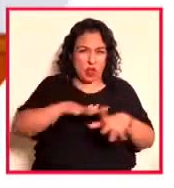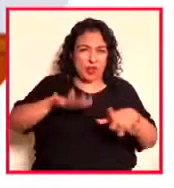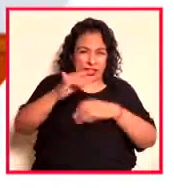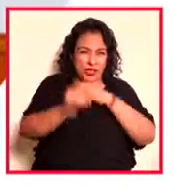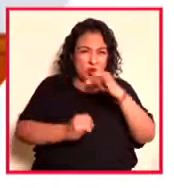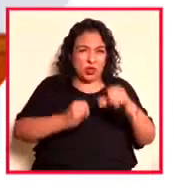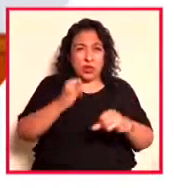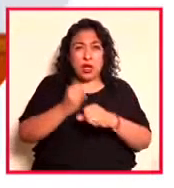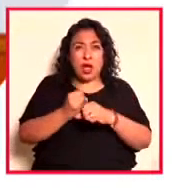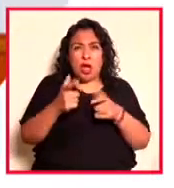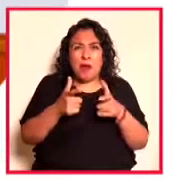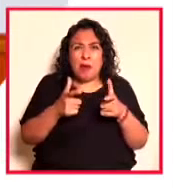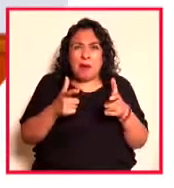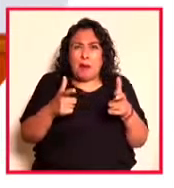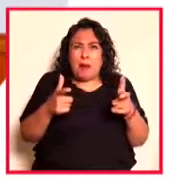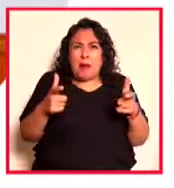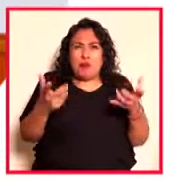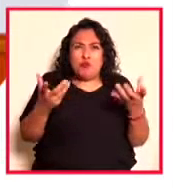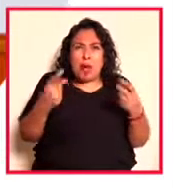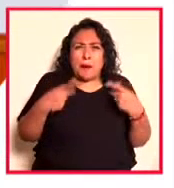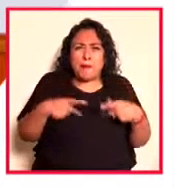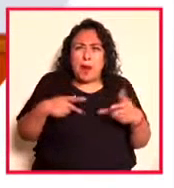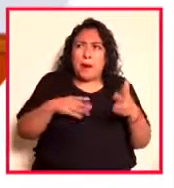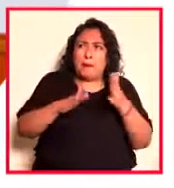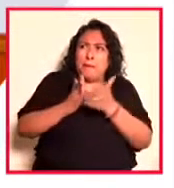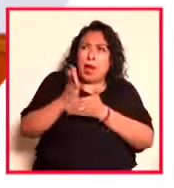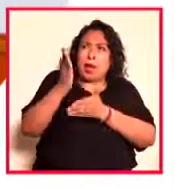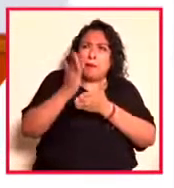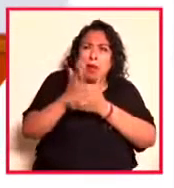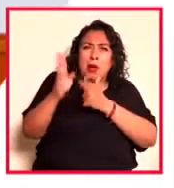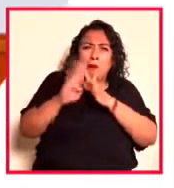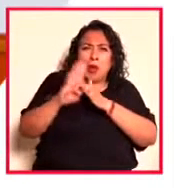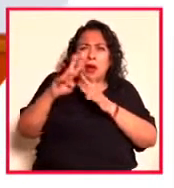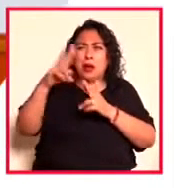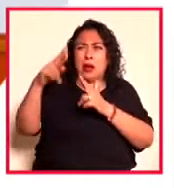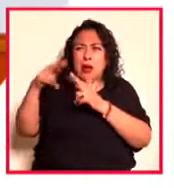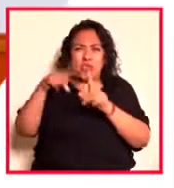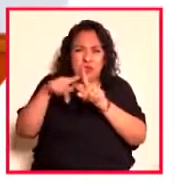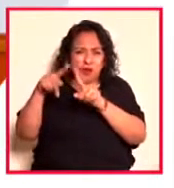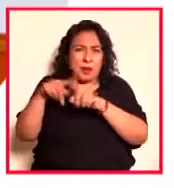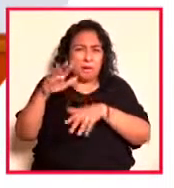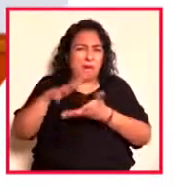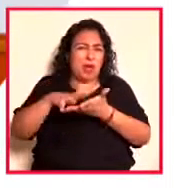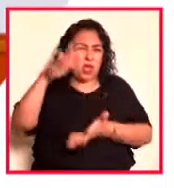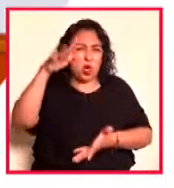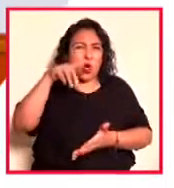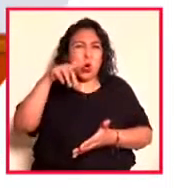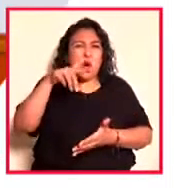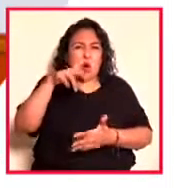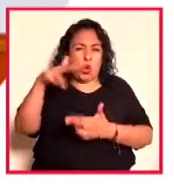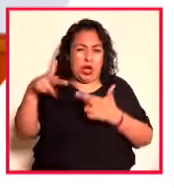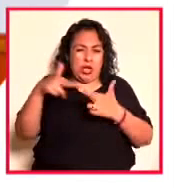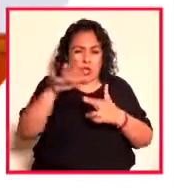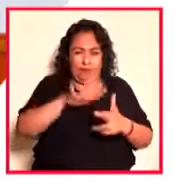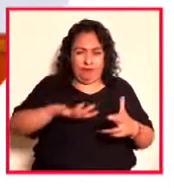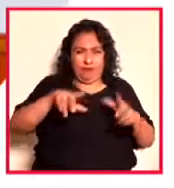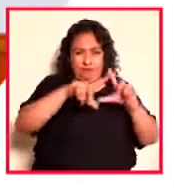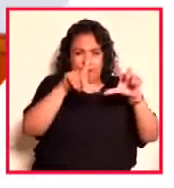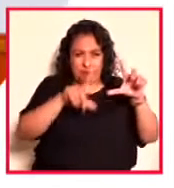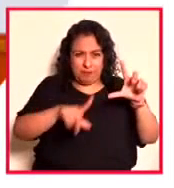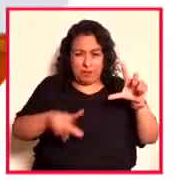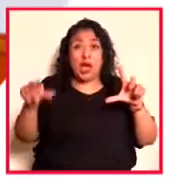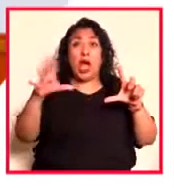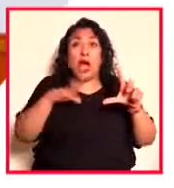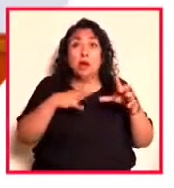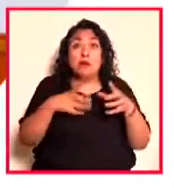gran aumento en los flujos de migrantes en diferentes regiones y en particular en la región en la que nosotros vivimos, con el aumento de los